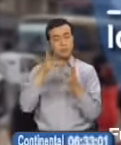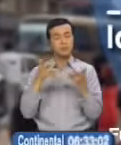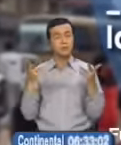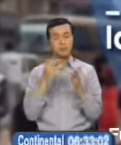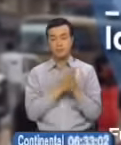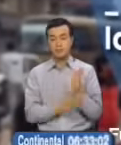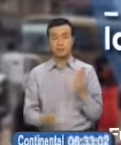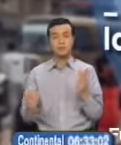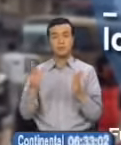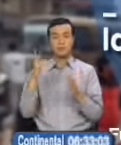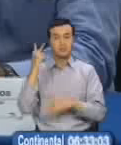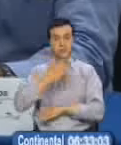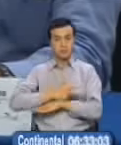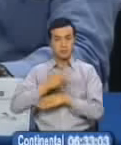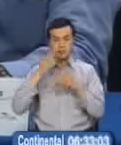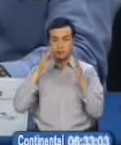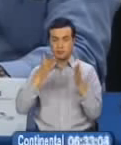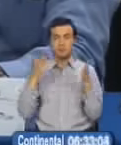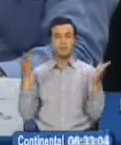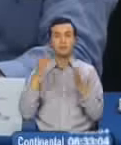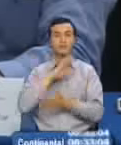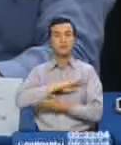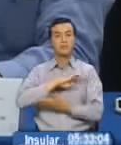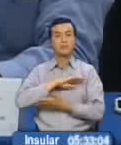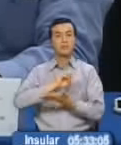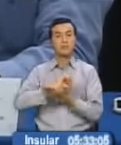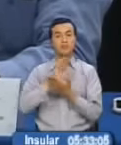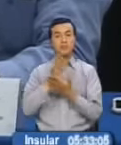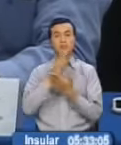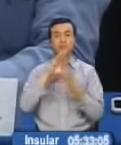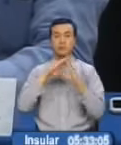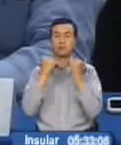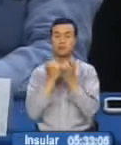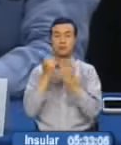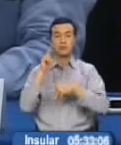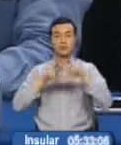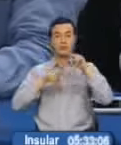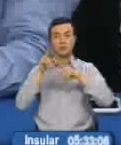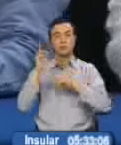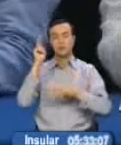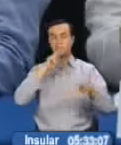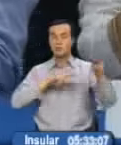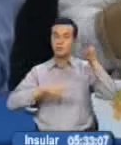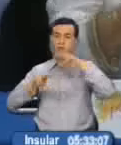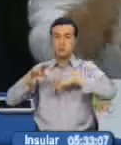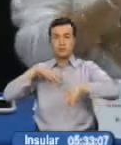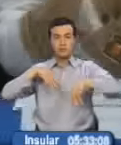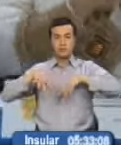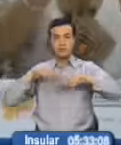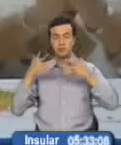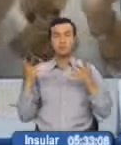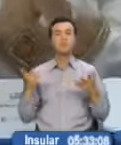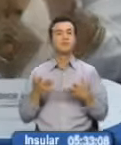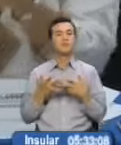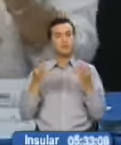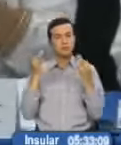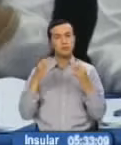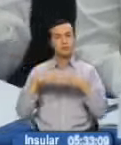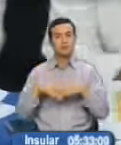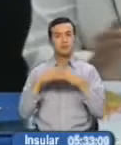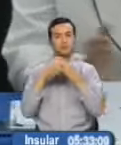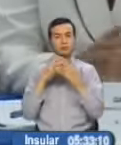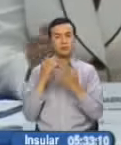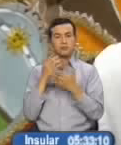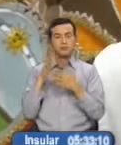las primeras 72 horas. Desde el municipio de Montecristi, el Comité de Reconstrucción hizo un balance de las acciones emprendidas para reactivar las